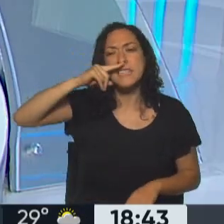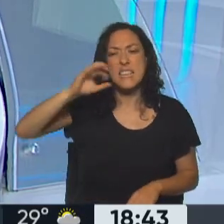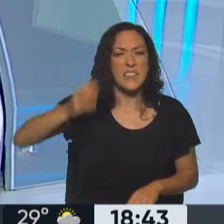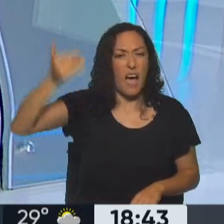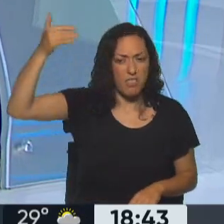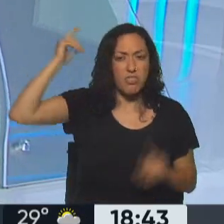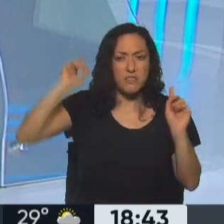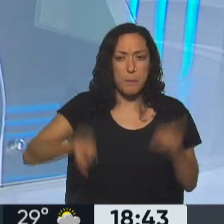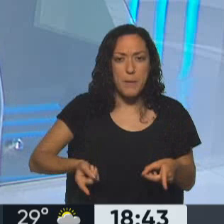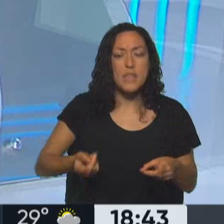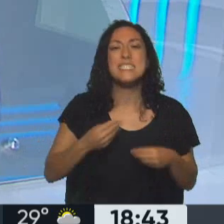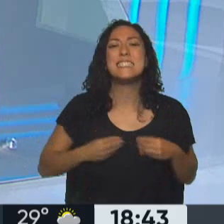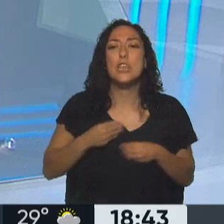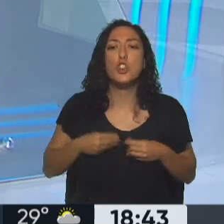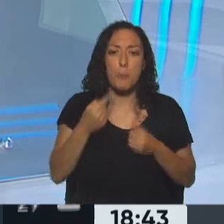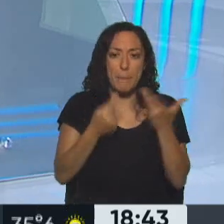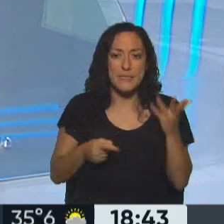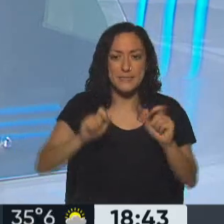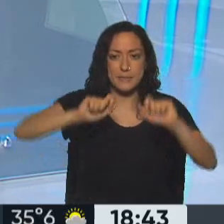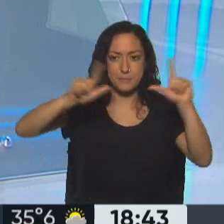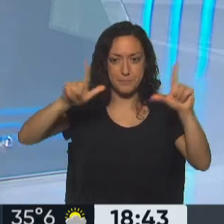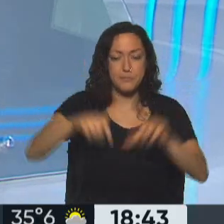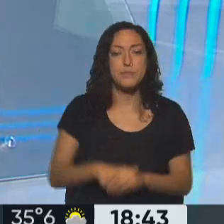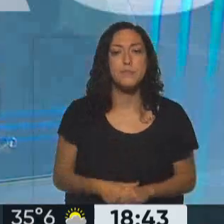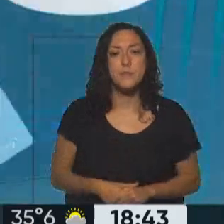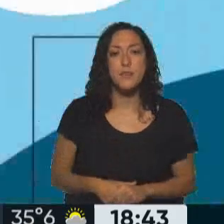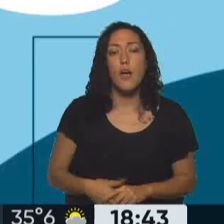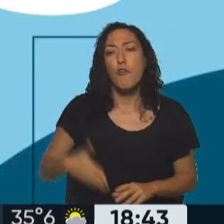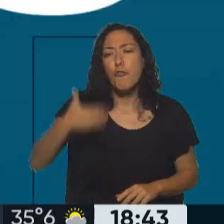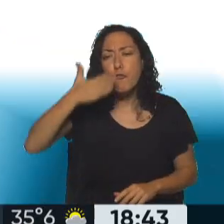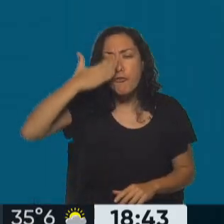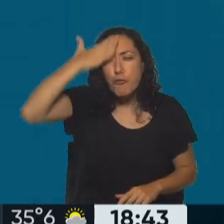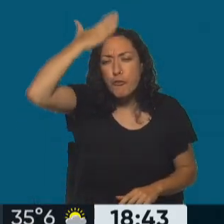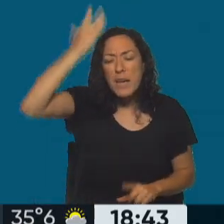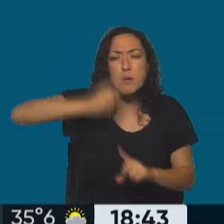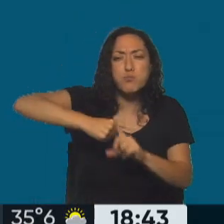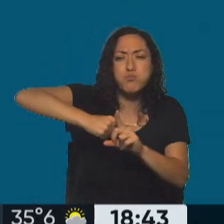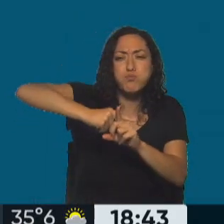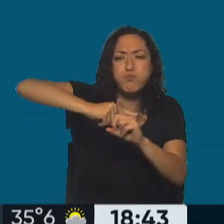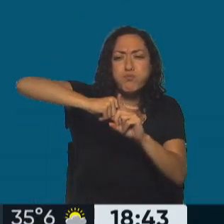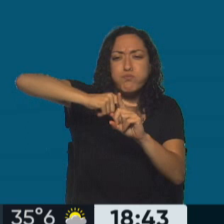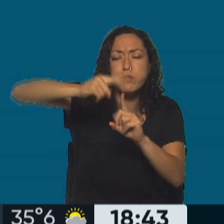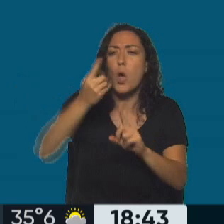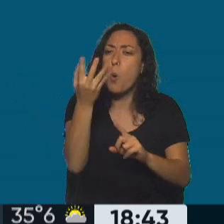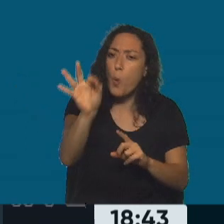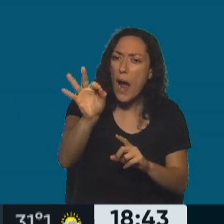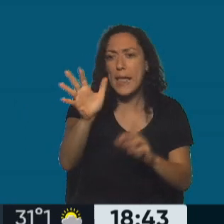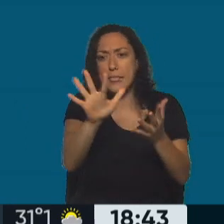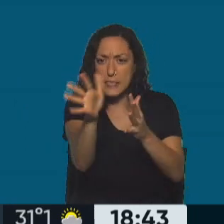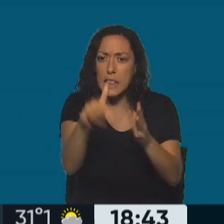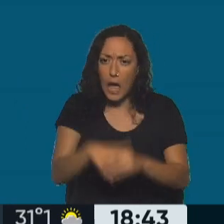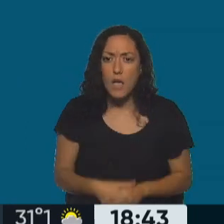estos son los síntomas es está caracterizado por fiebre muy alta muchas veces llega a 40 grados